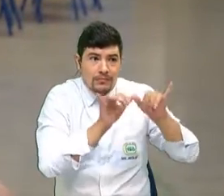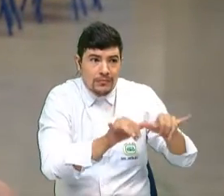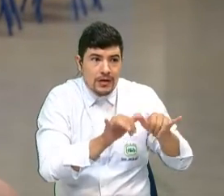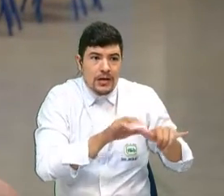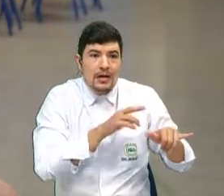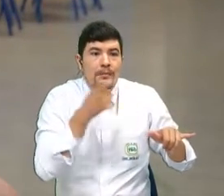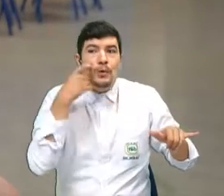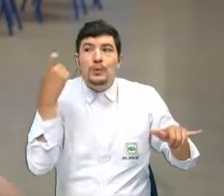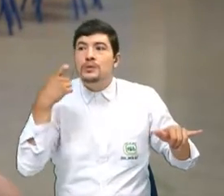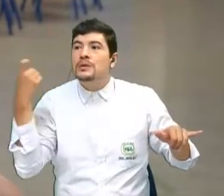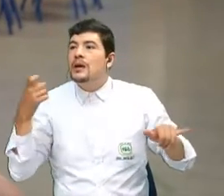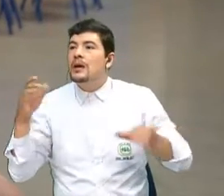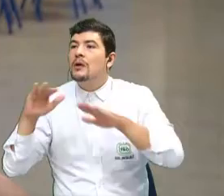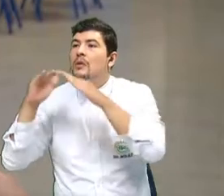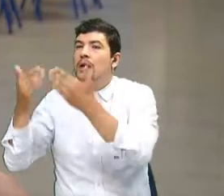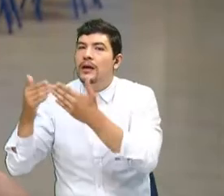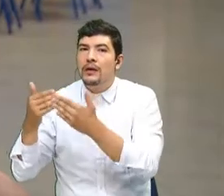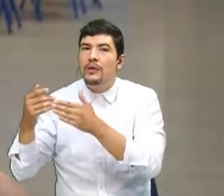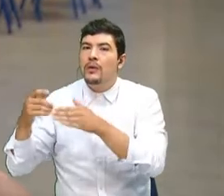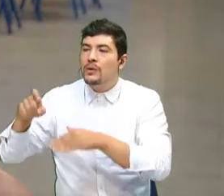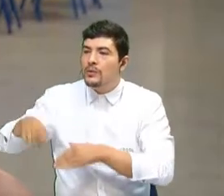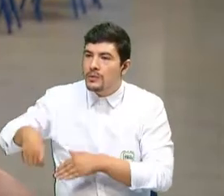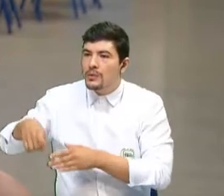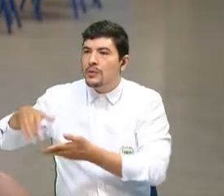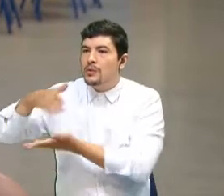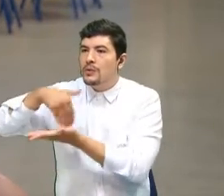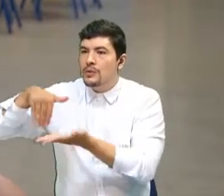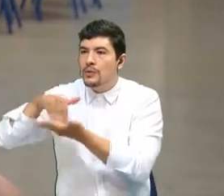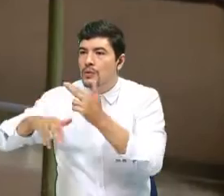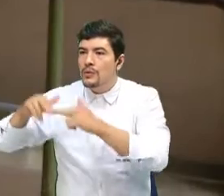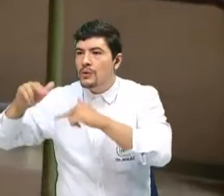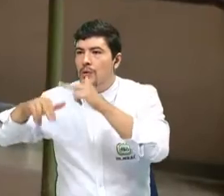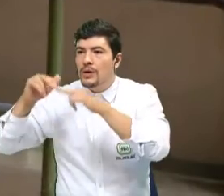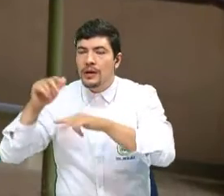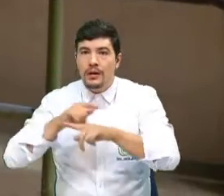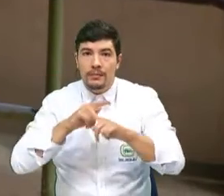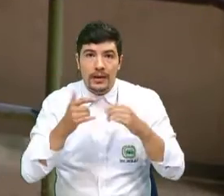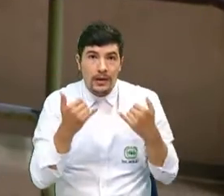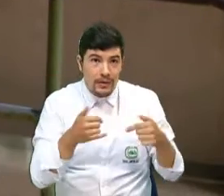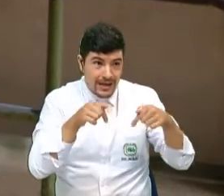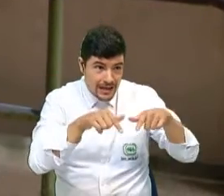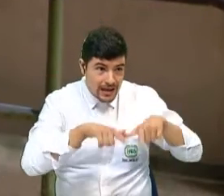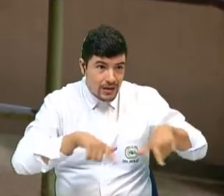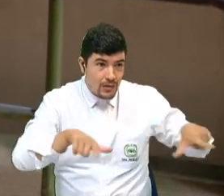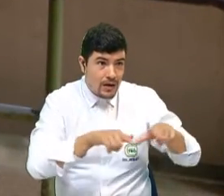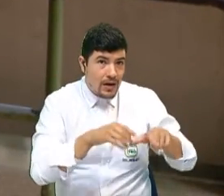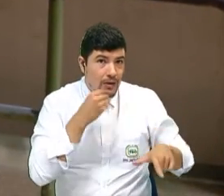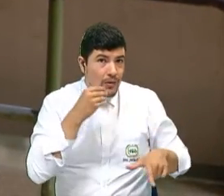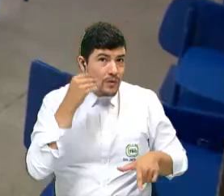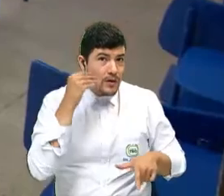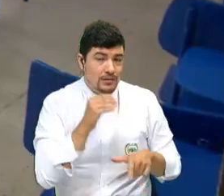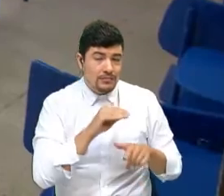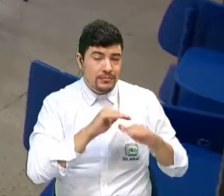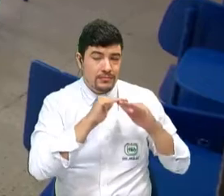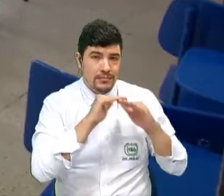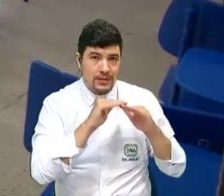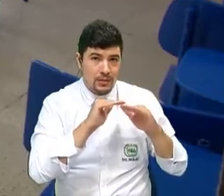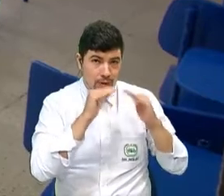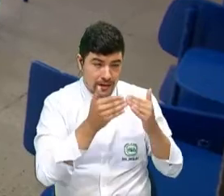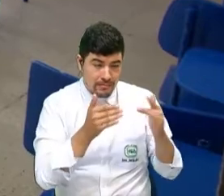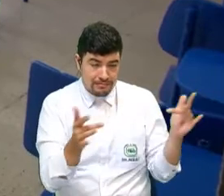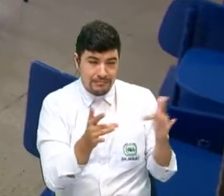donde pueden estar en donde pues la sede de la infraestructura no es la adecuada para un colegio estamos